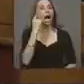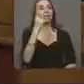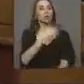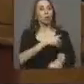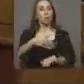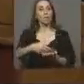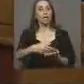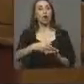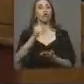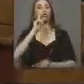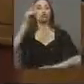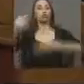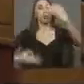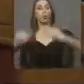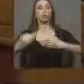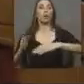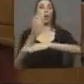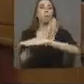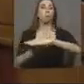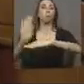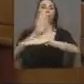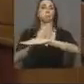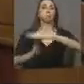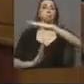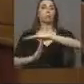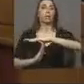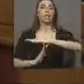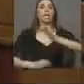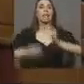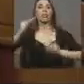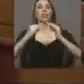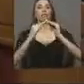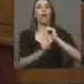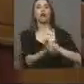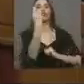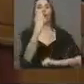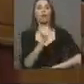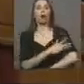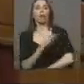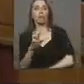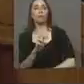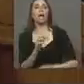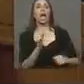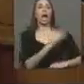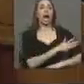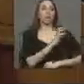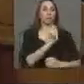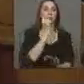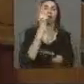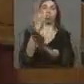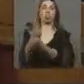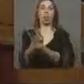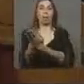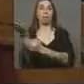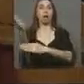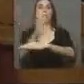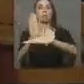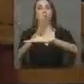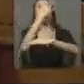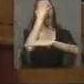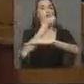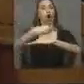de juicios que están detenidos en los tribunales de cobranza previsional. Las AFP presentan la demanda y se olvidan del